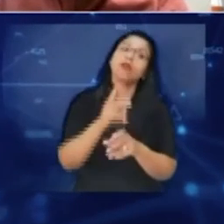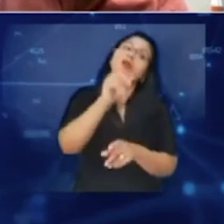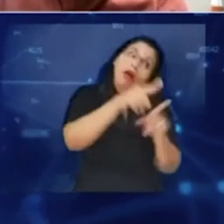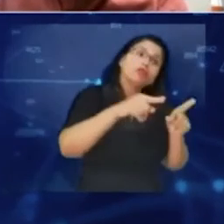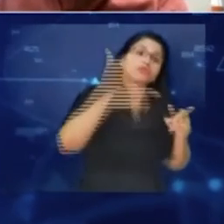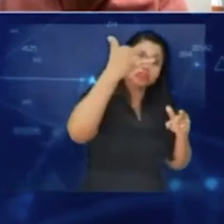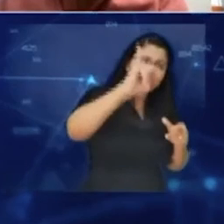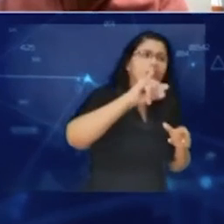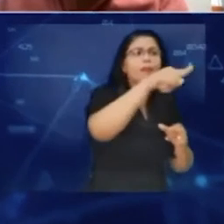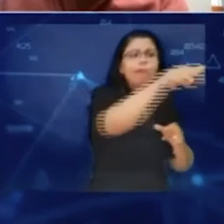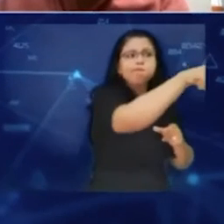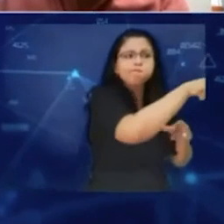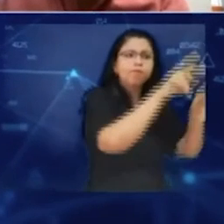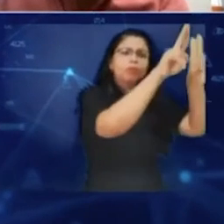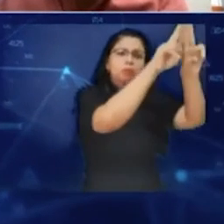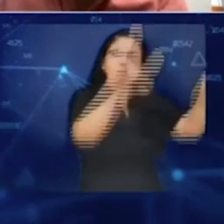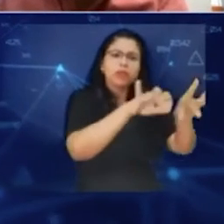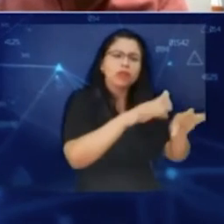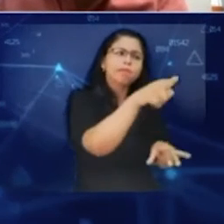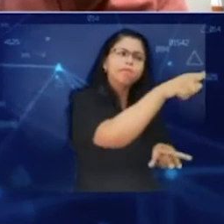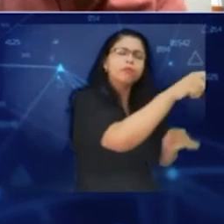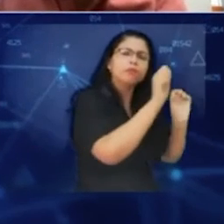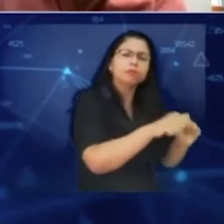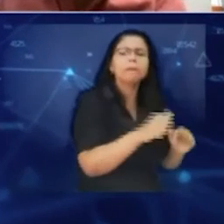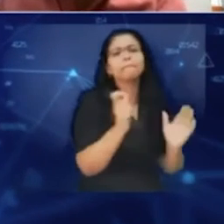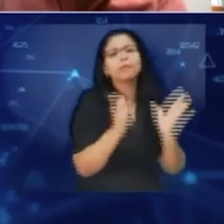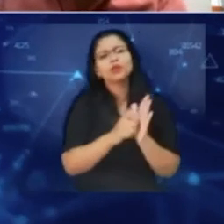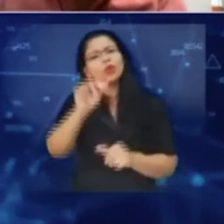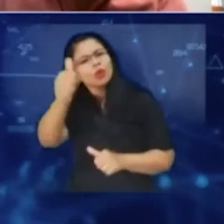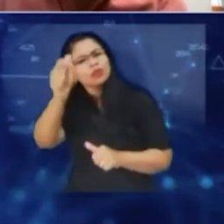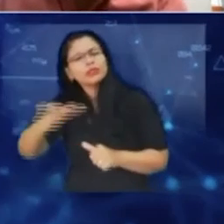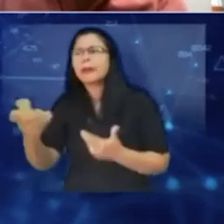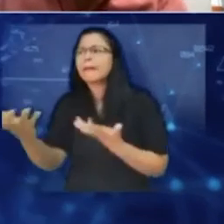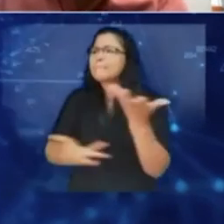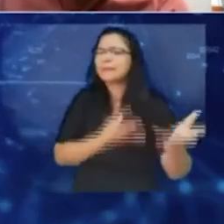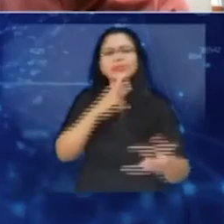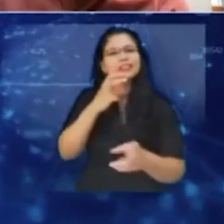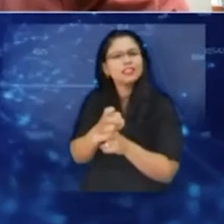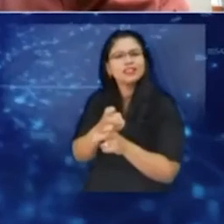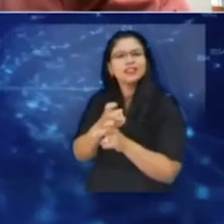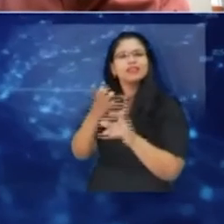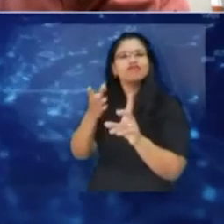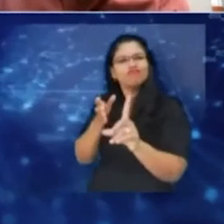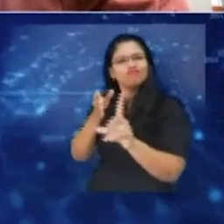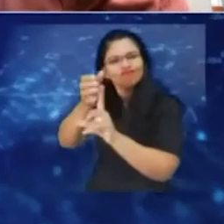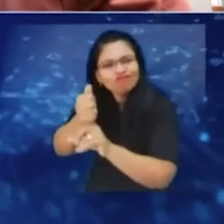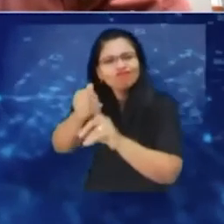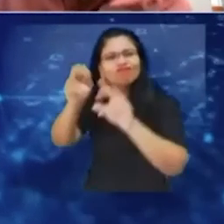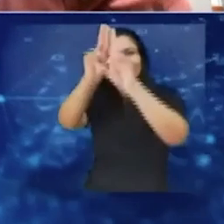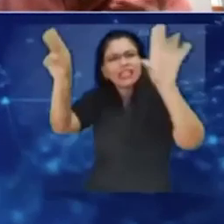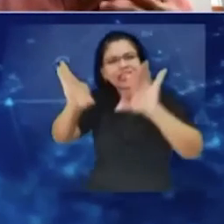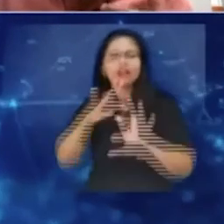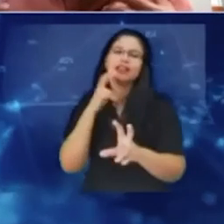hay muchos usuarios sin una oportunidad real de cobertura de banda ancha. Entonces, digamos, esa es